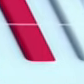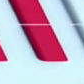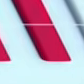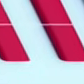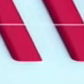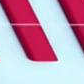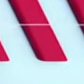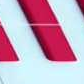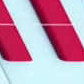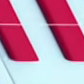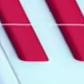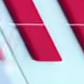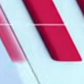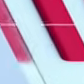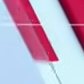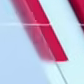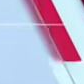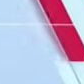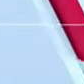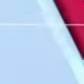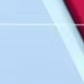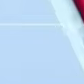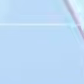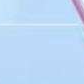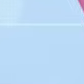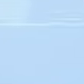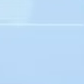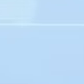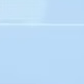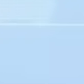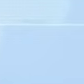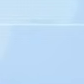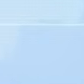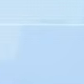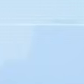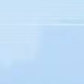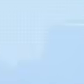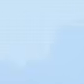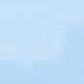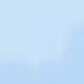normativa agraria. La Paz, 19 de diciembre de 2023.